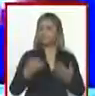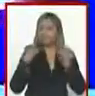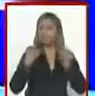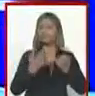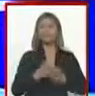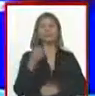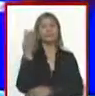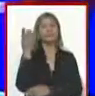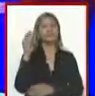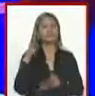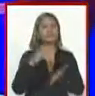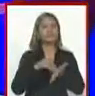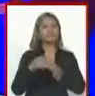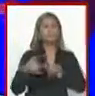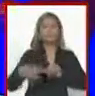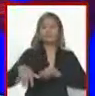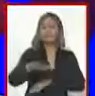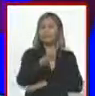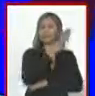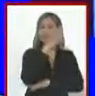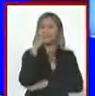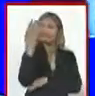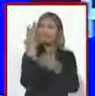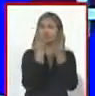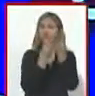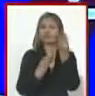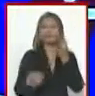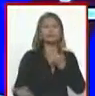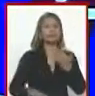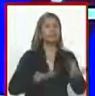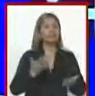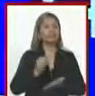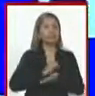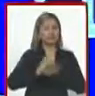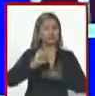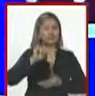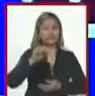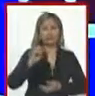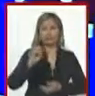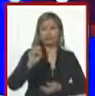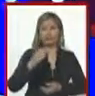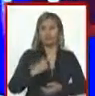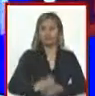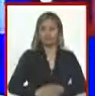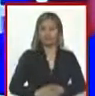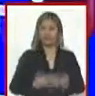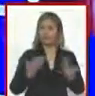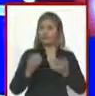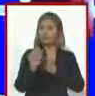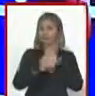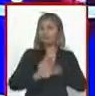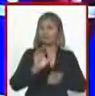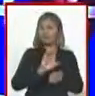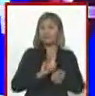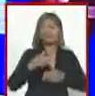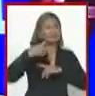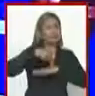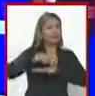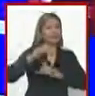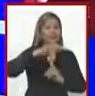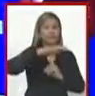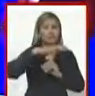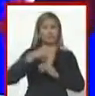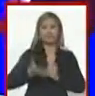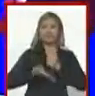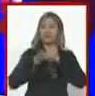Según reportes, 16.000 hectáreas de bosque fueron consumidas por el fuego en San José de Chiquitos. Entre tanto, Defensa Civil enviará un helicóptero para